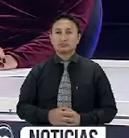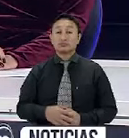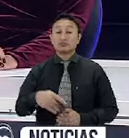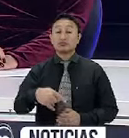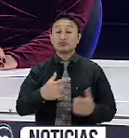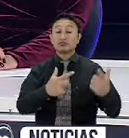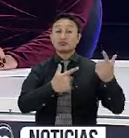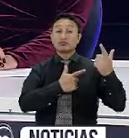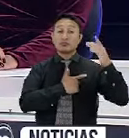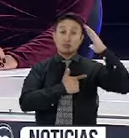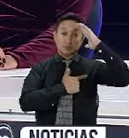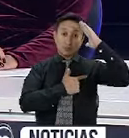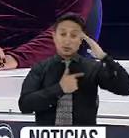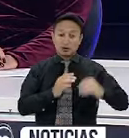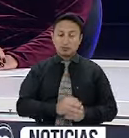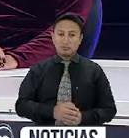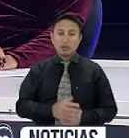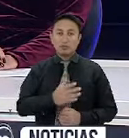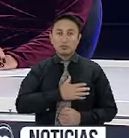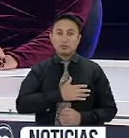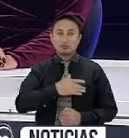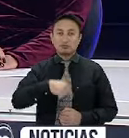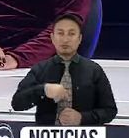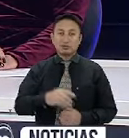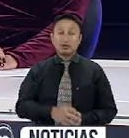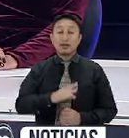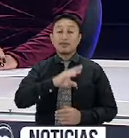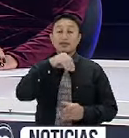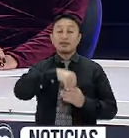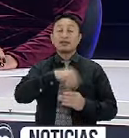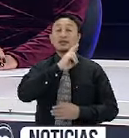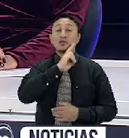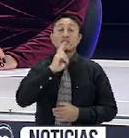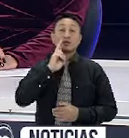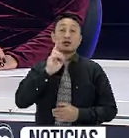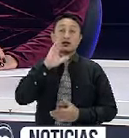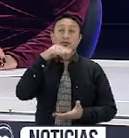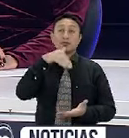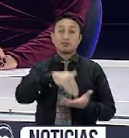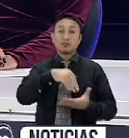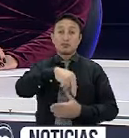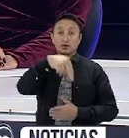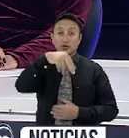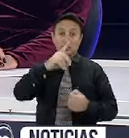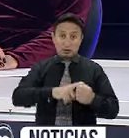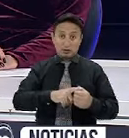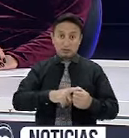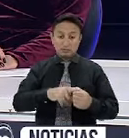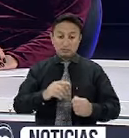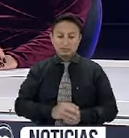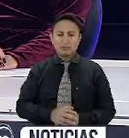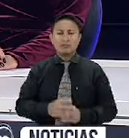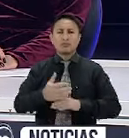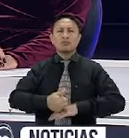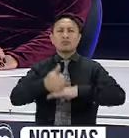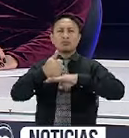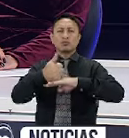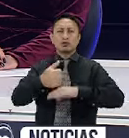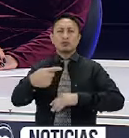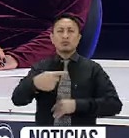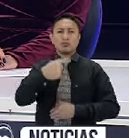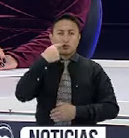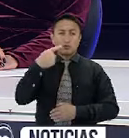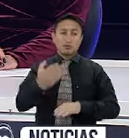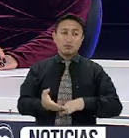militar en servicio activo se quitó la vida en un restaurante ubicado en el centro norte de Quito. Según las autoridades, el hombre